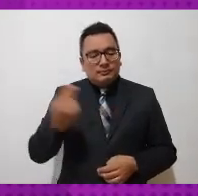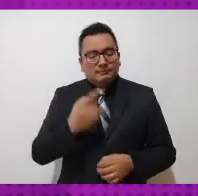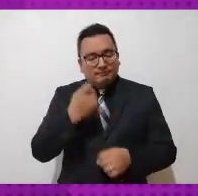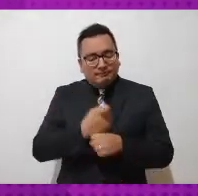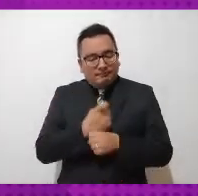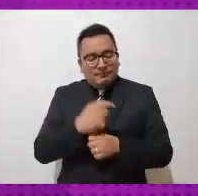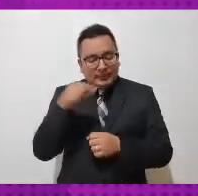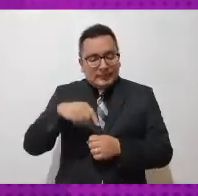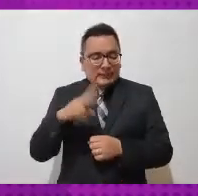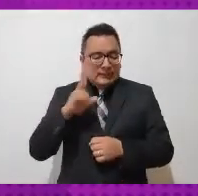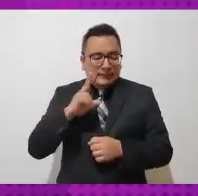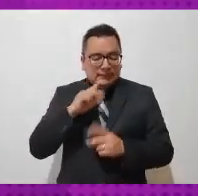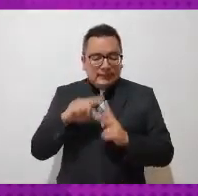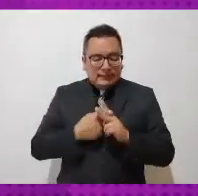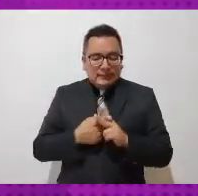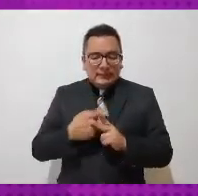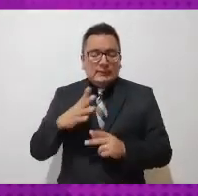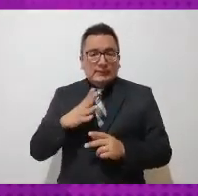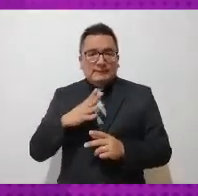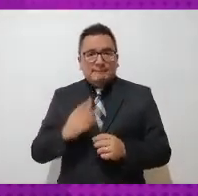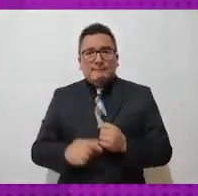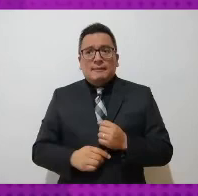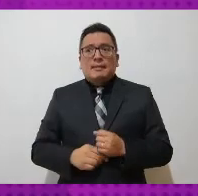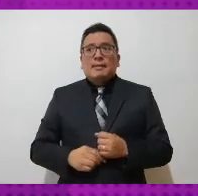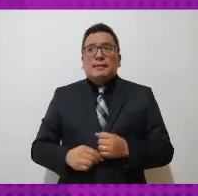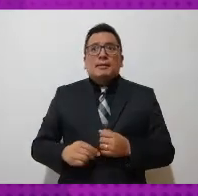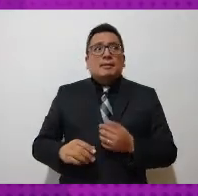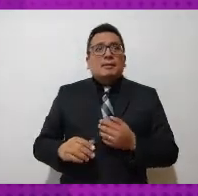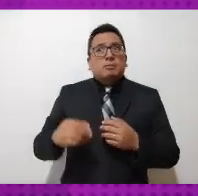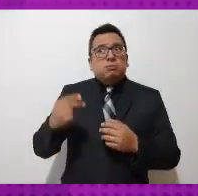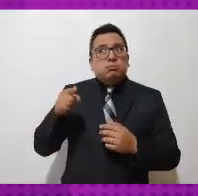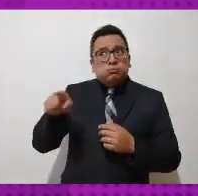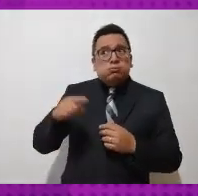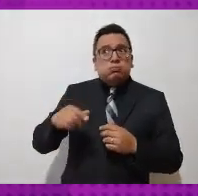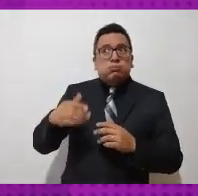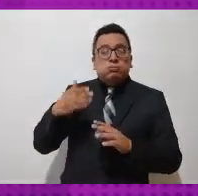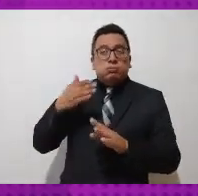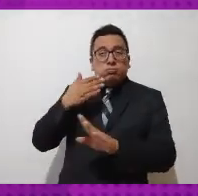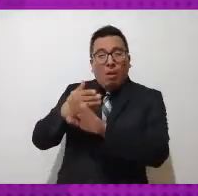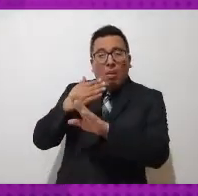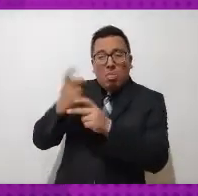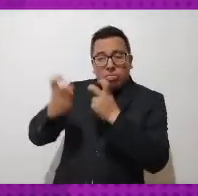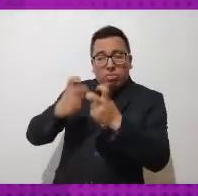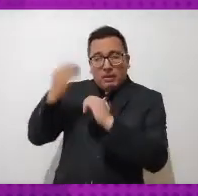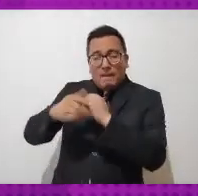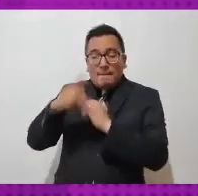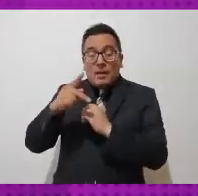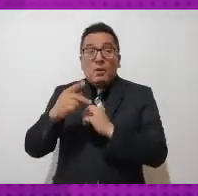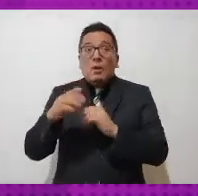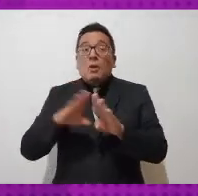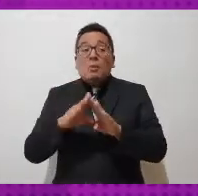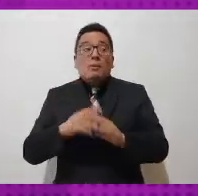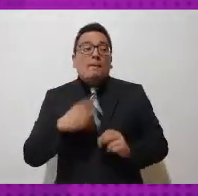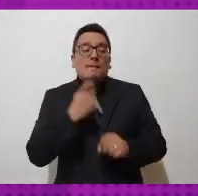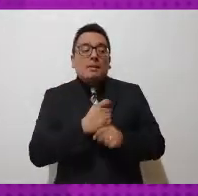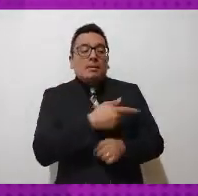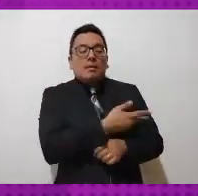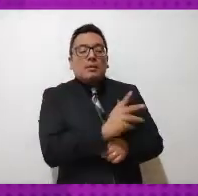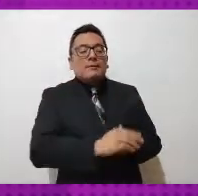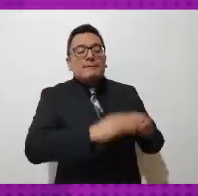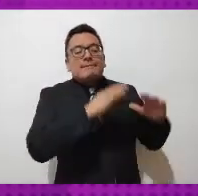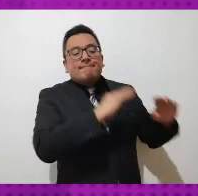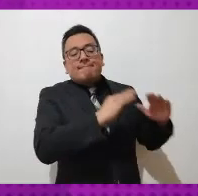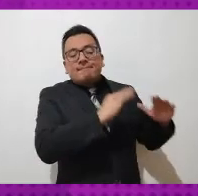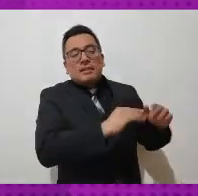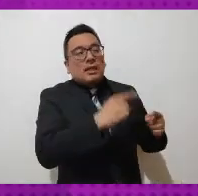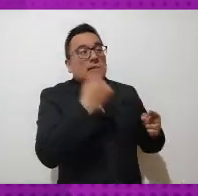que empezar por combatir la violencia, pero combatir la violencia desde su base. Que se entienda, educar sobre qué